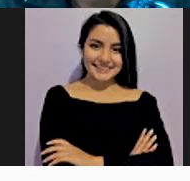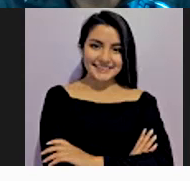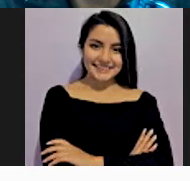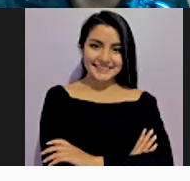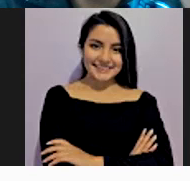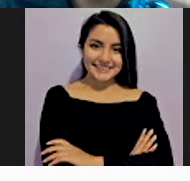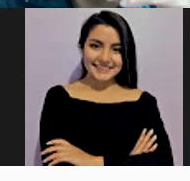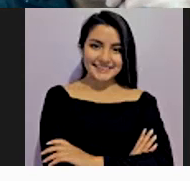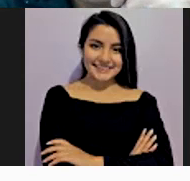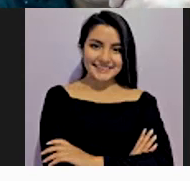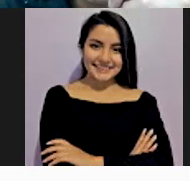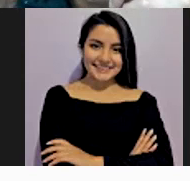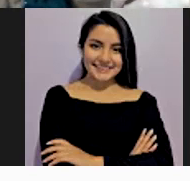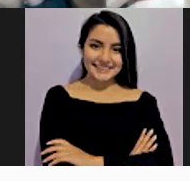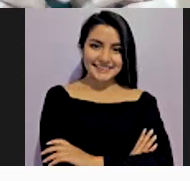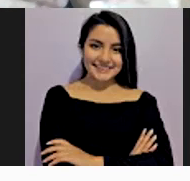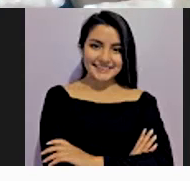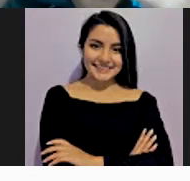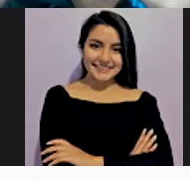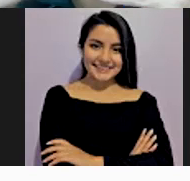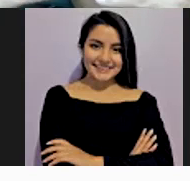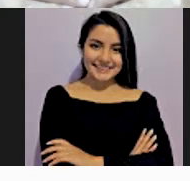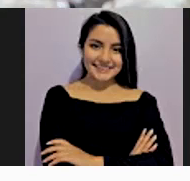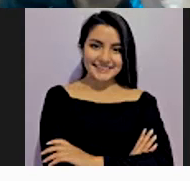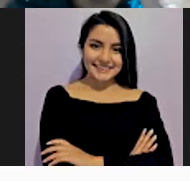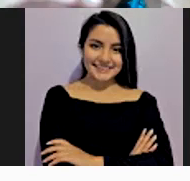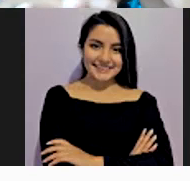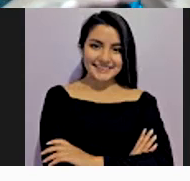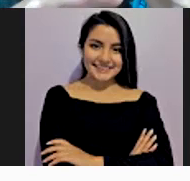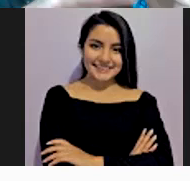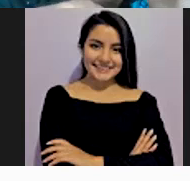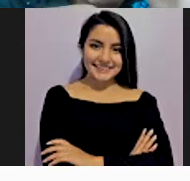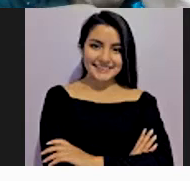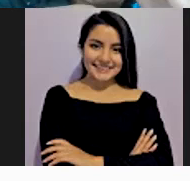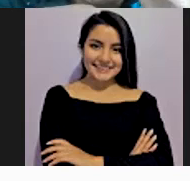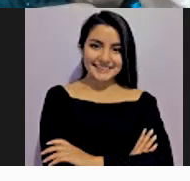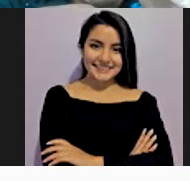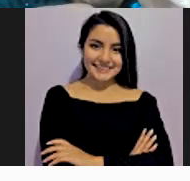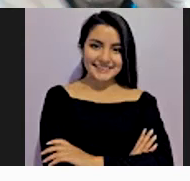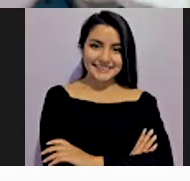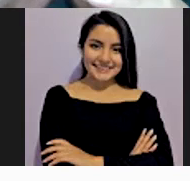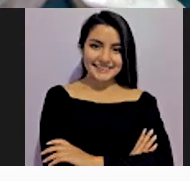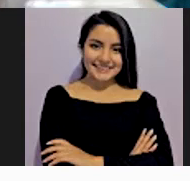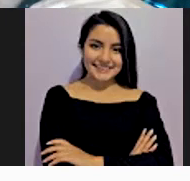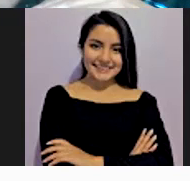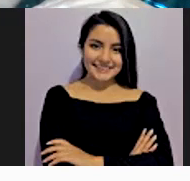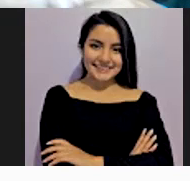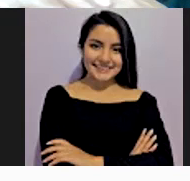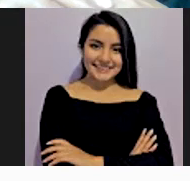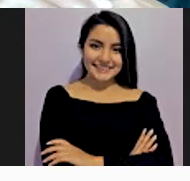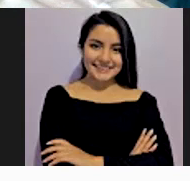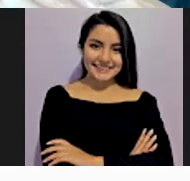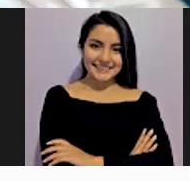¿sí? Usted, por ejemplo, yo me refiero un poco al decir mismo. Ahí tenemos, por ejemplo, la parte de abajo, el lecho fijo y arriba el lecho